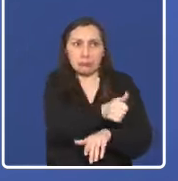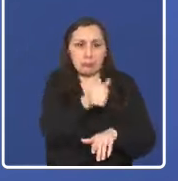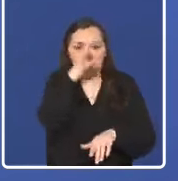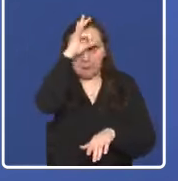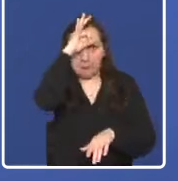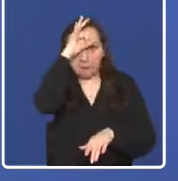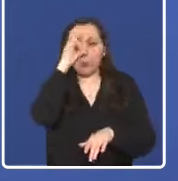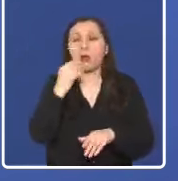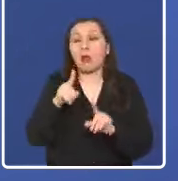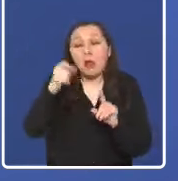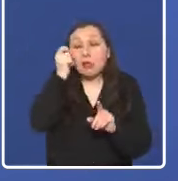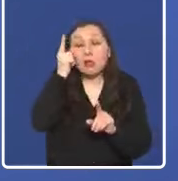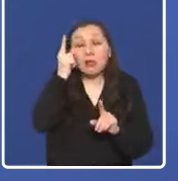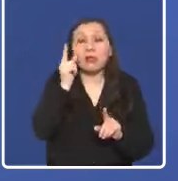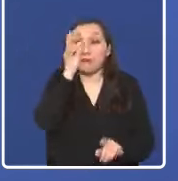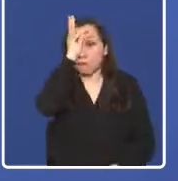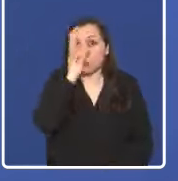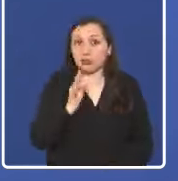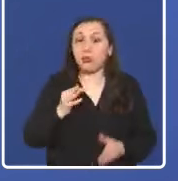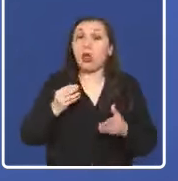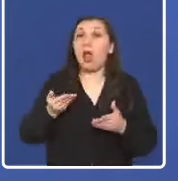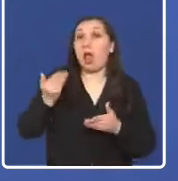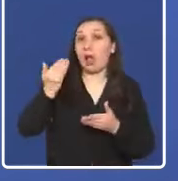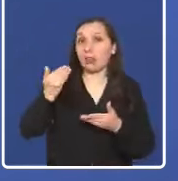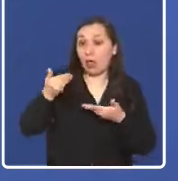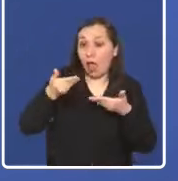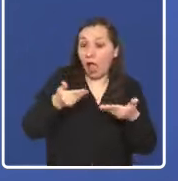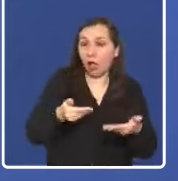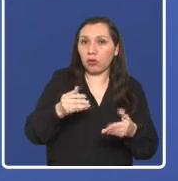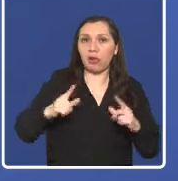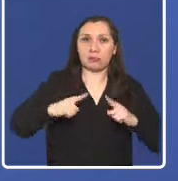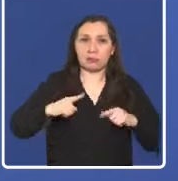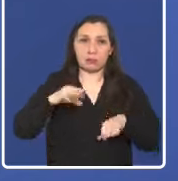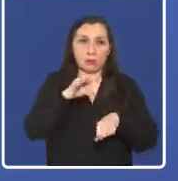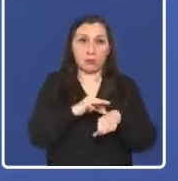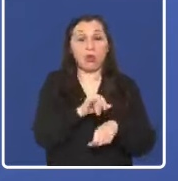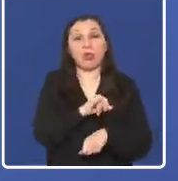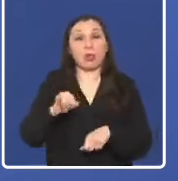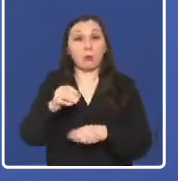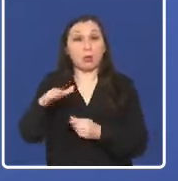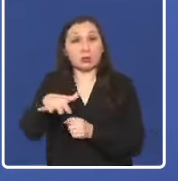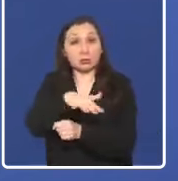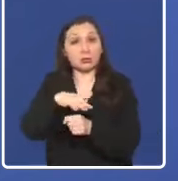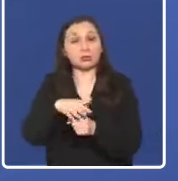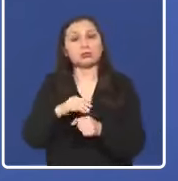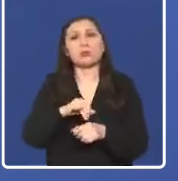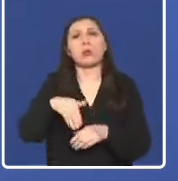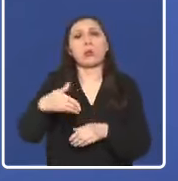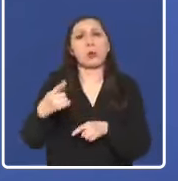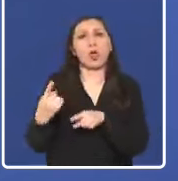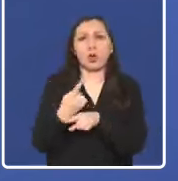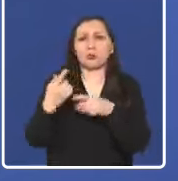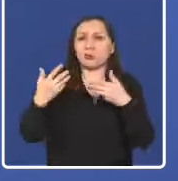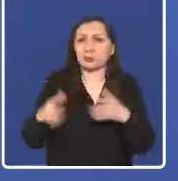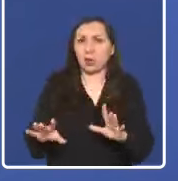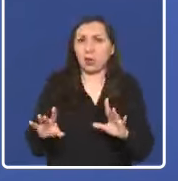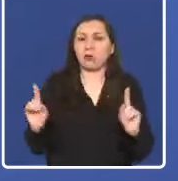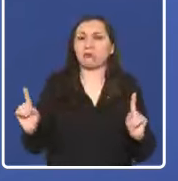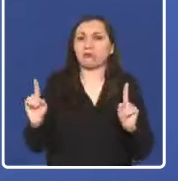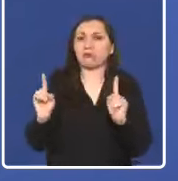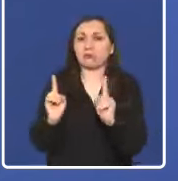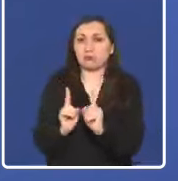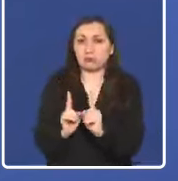además que la funcionaria estuvo y está con licencia médica. Incluso después de los hechos hubo una conversación, o habría habido una